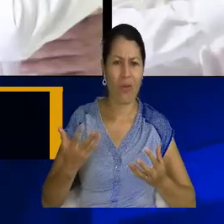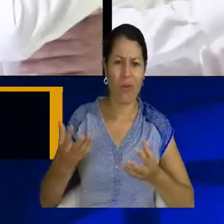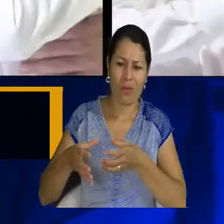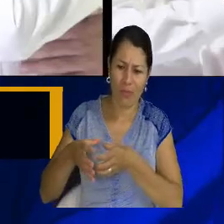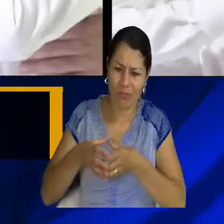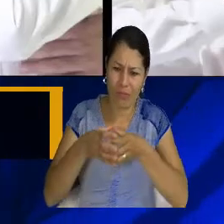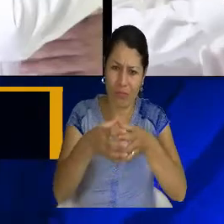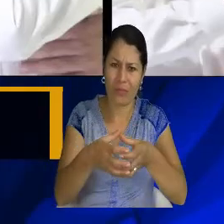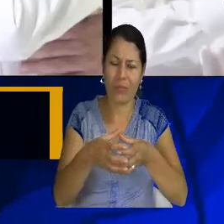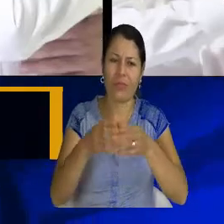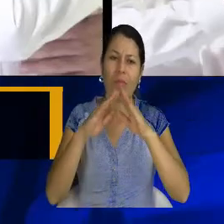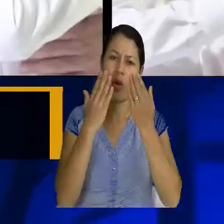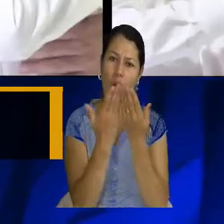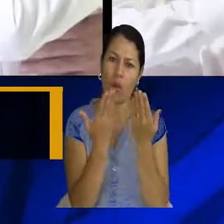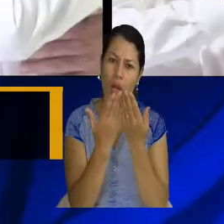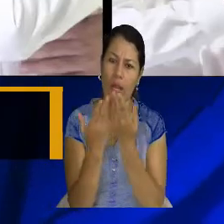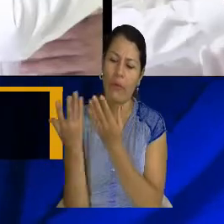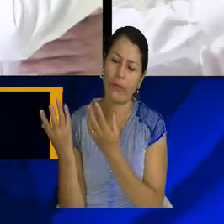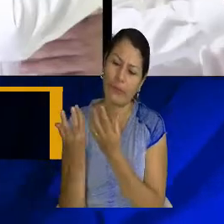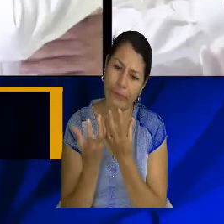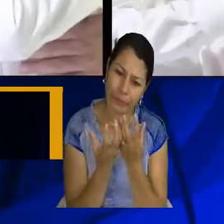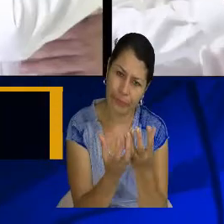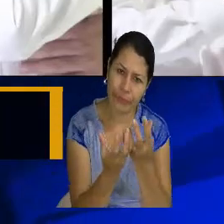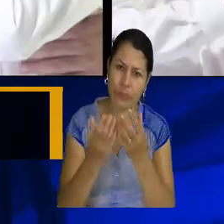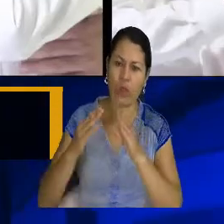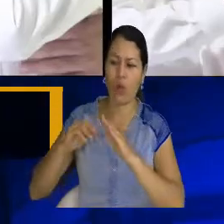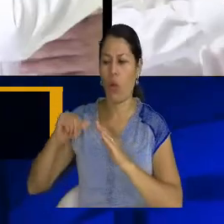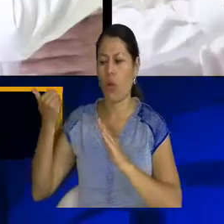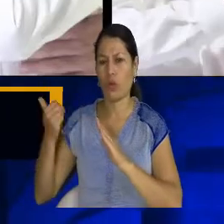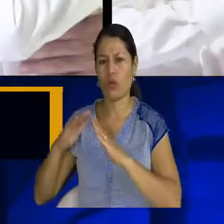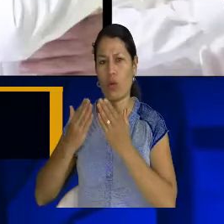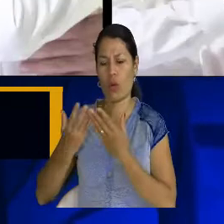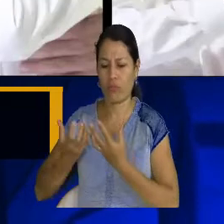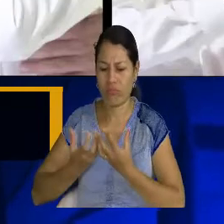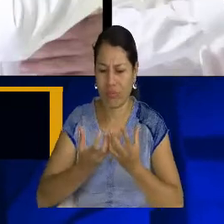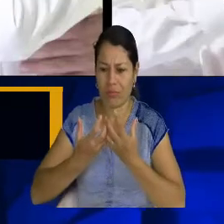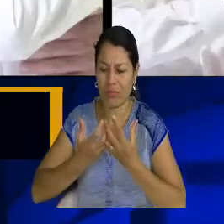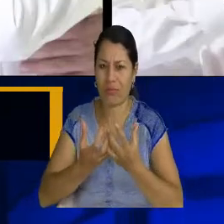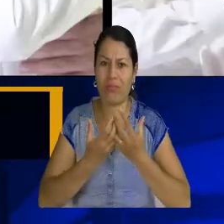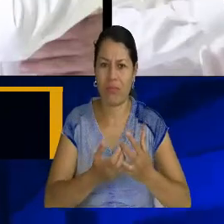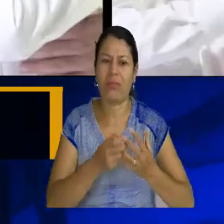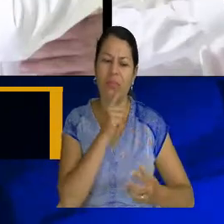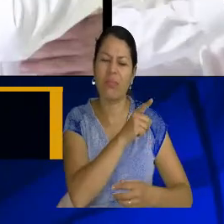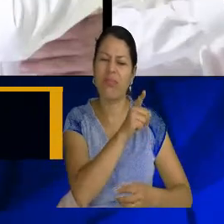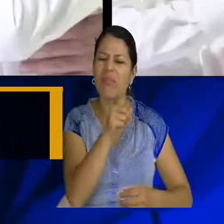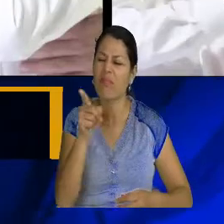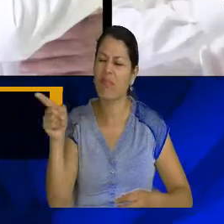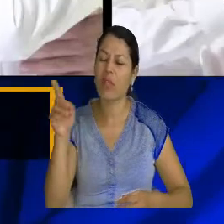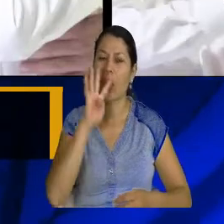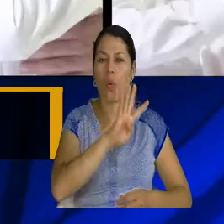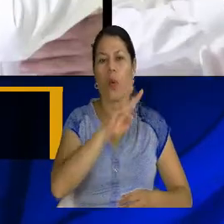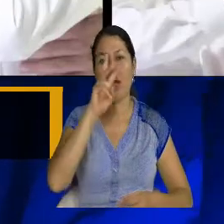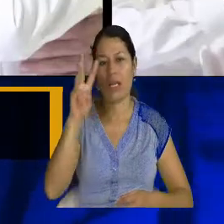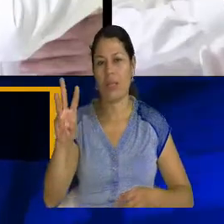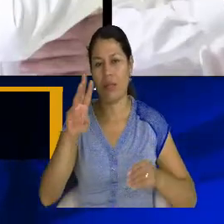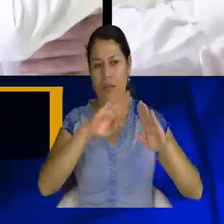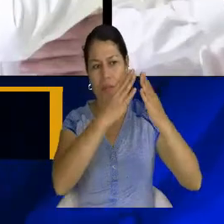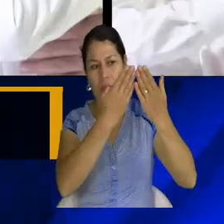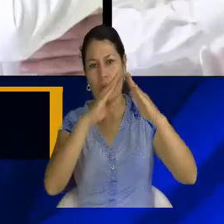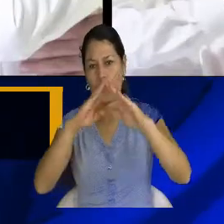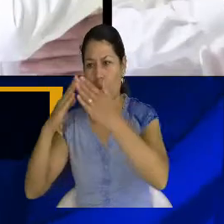institución educativa, por instituciones educativas. En este momento tenemos 43 instituciones educativas inscritas y